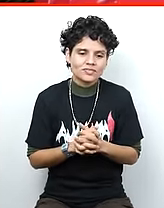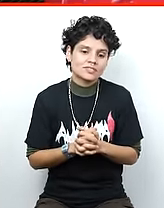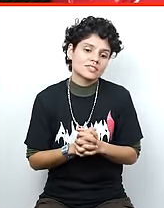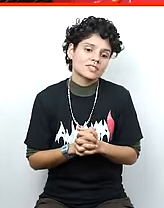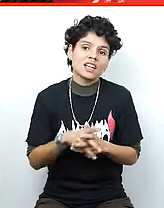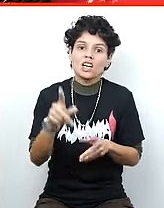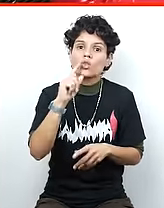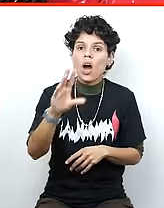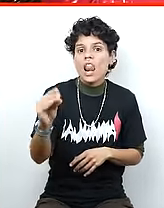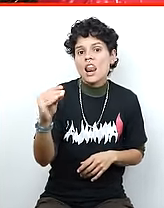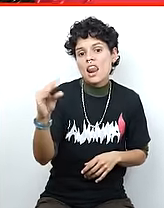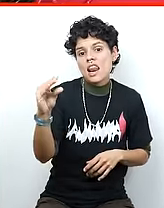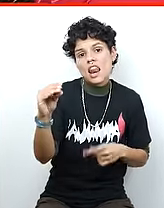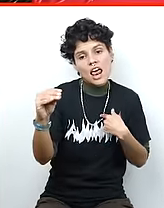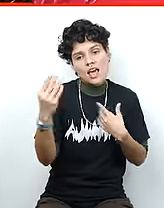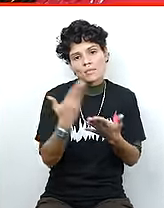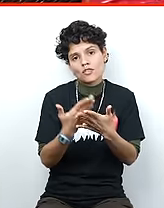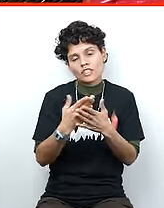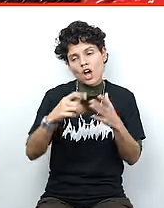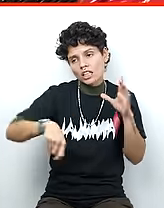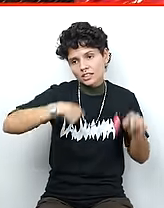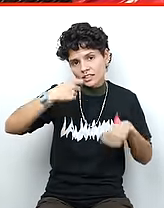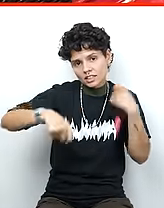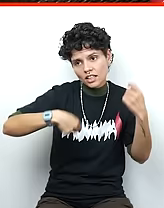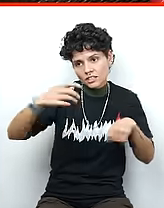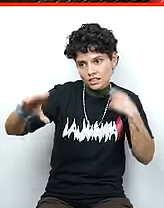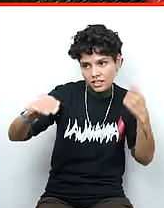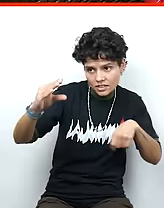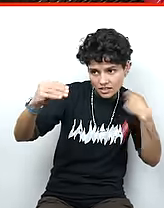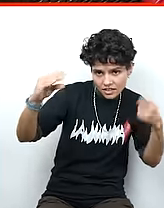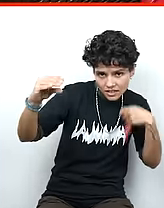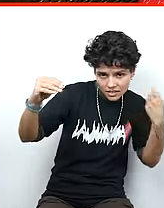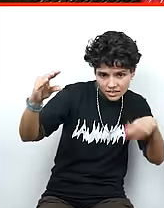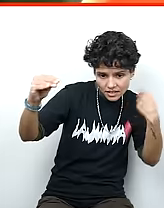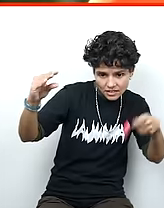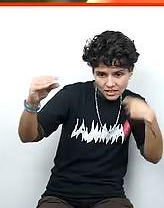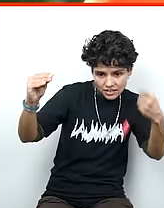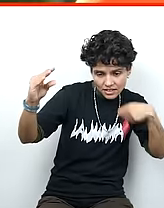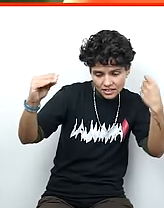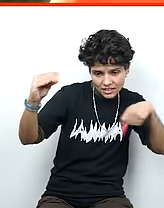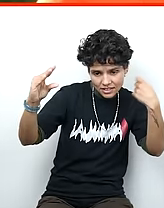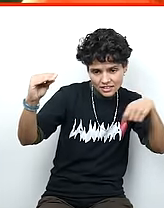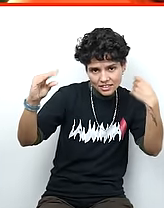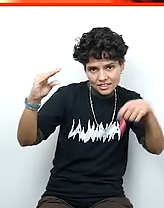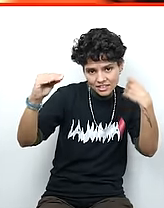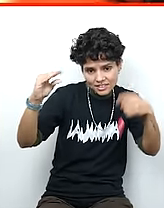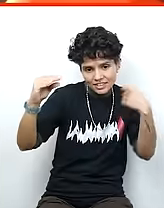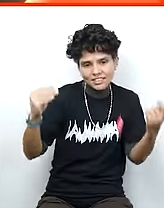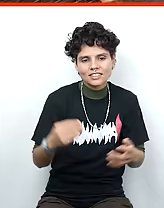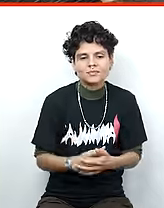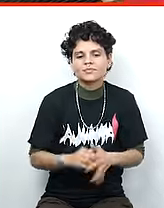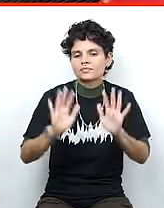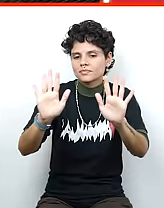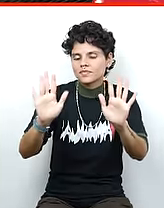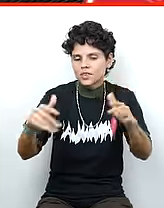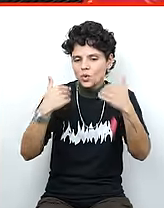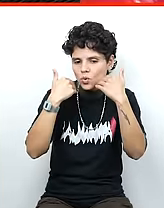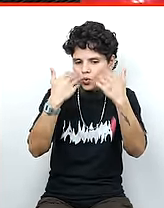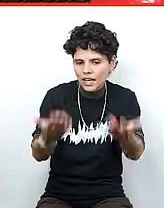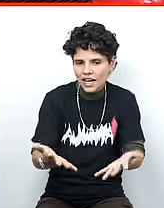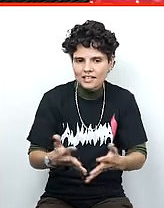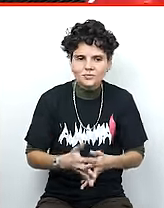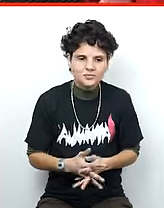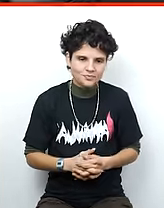Es que todavía hablaba harto y yo dije, voy a aprovechar de... De comer. Yo tenía más hambre que la chucha. Está bien, cómo no más, papito. Sí. Compadre, te tengo un